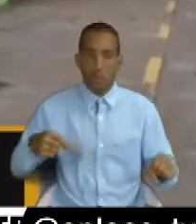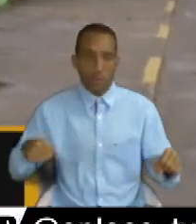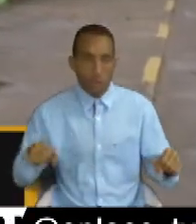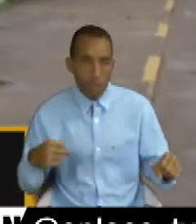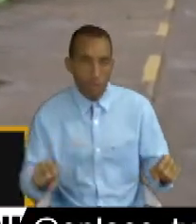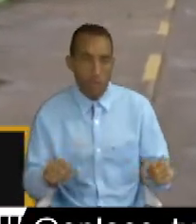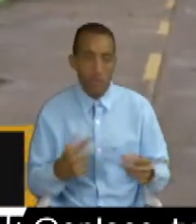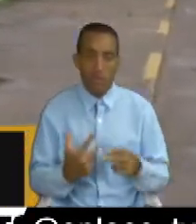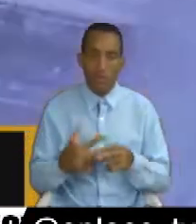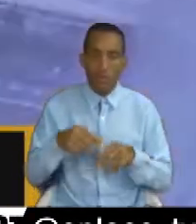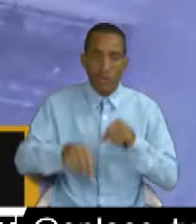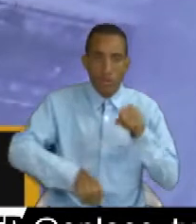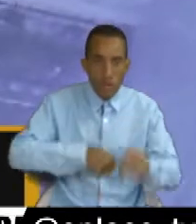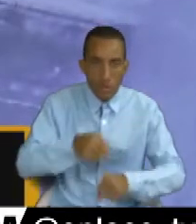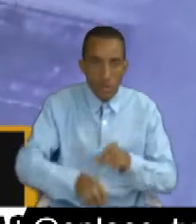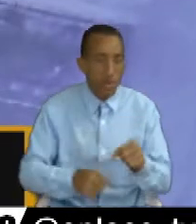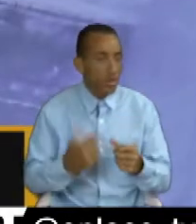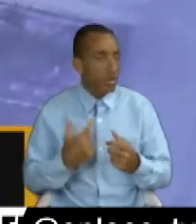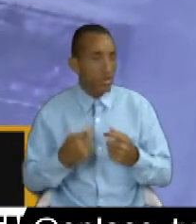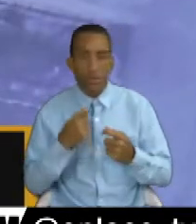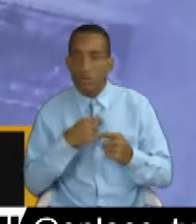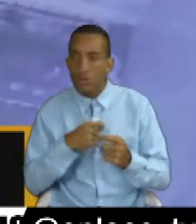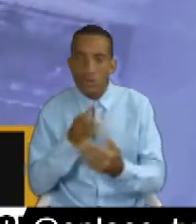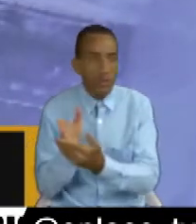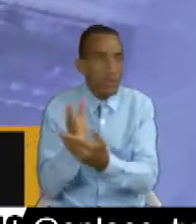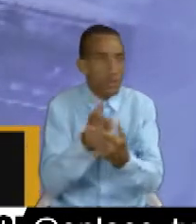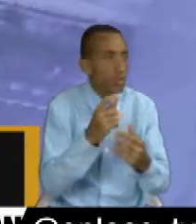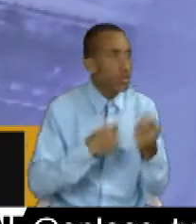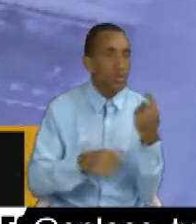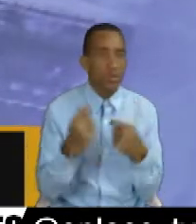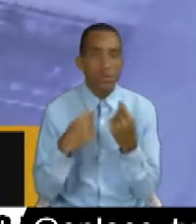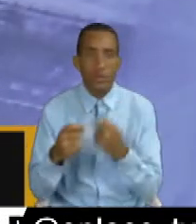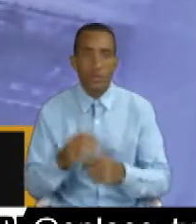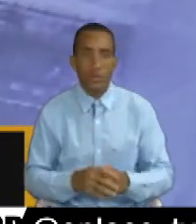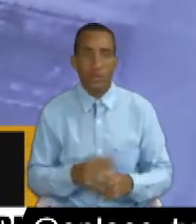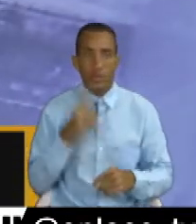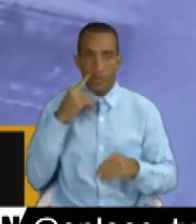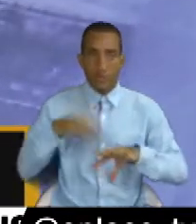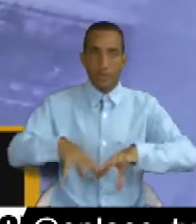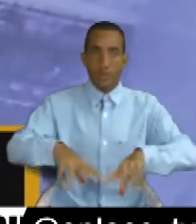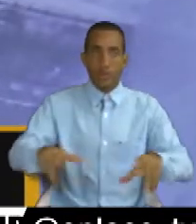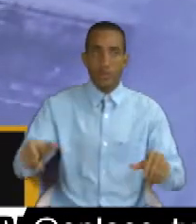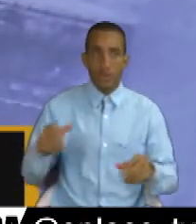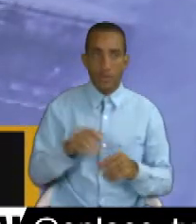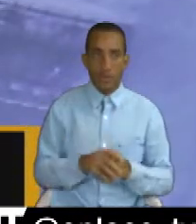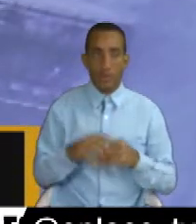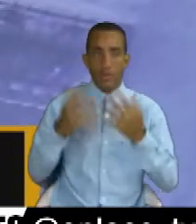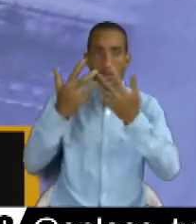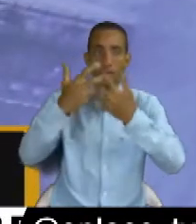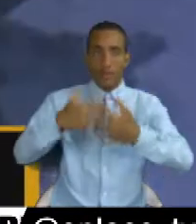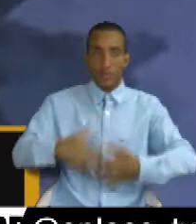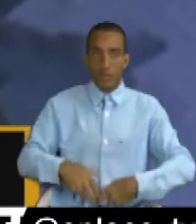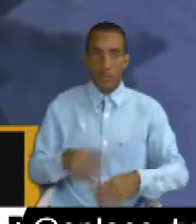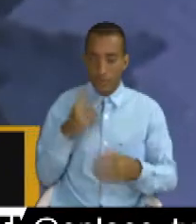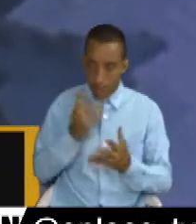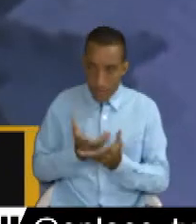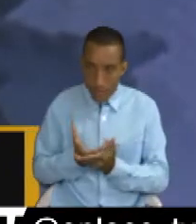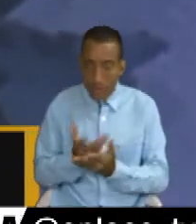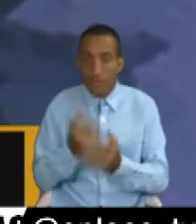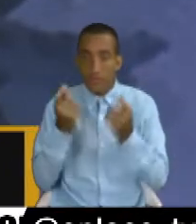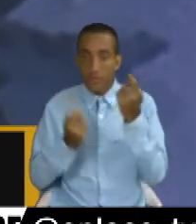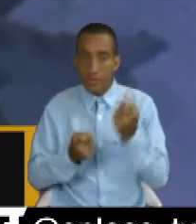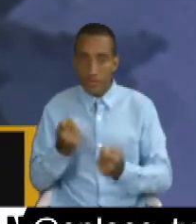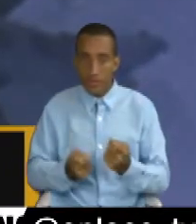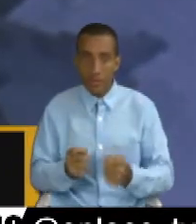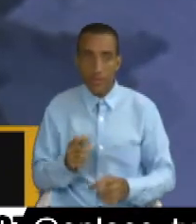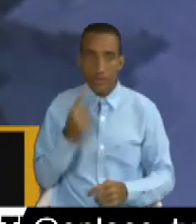distribuyendo droga por cualquier lado. El último robo en esta zona se presentó a una empresa de asesorías contables. El delincuente que ingresó a la misma y que